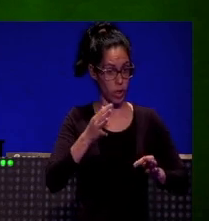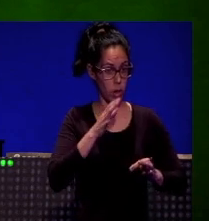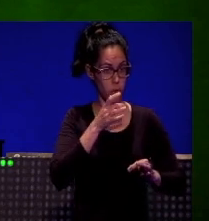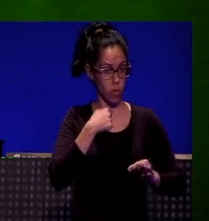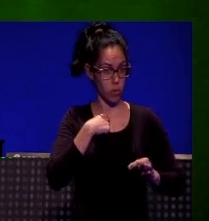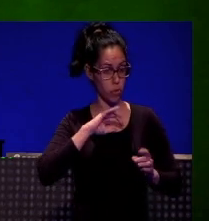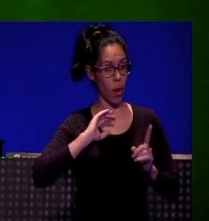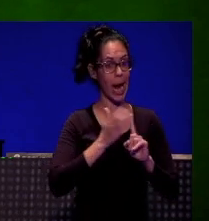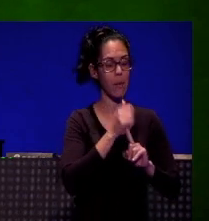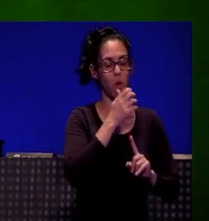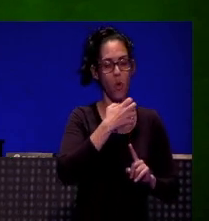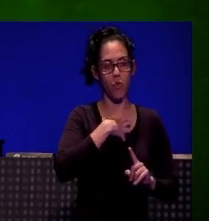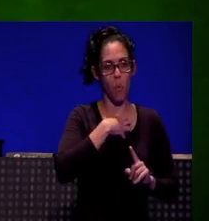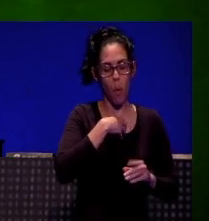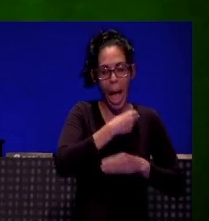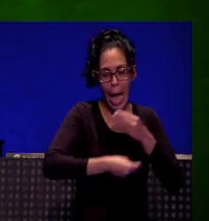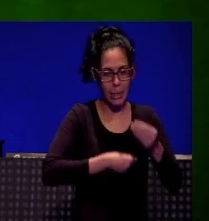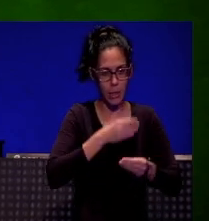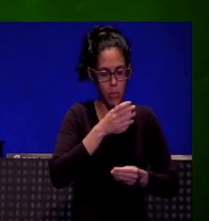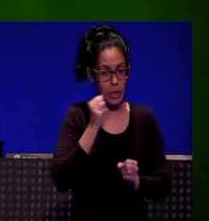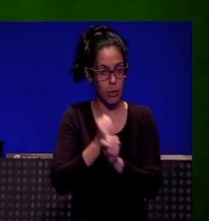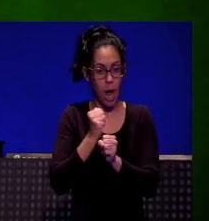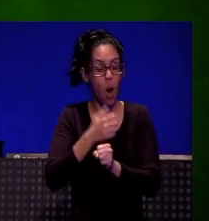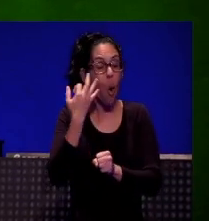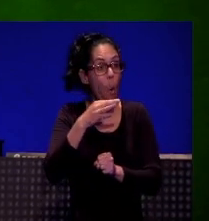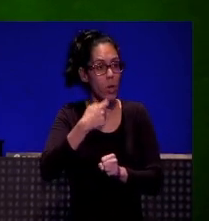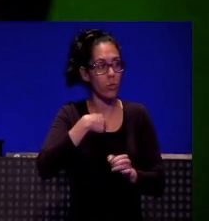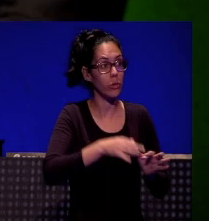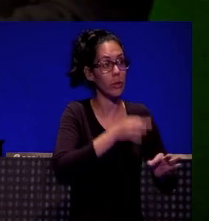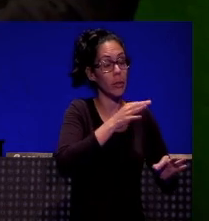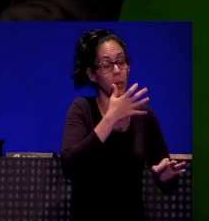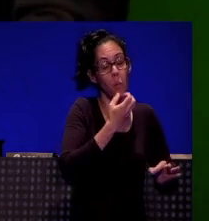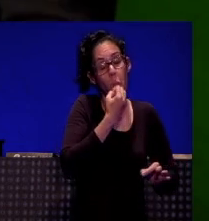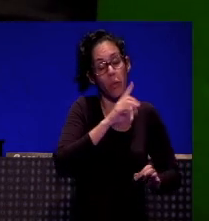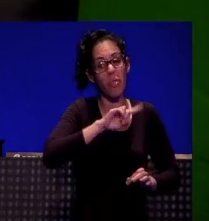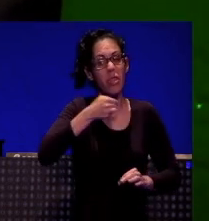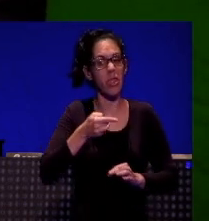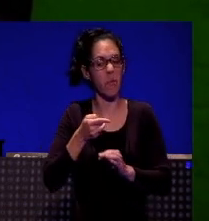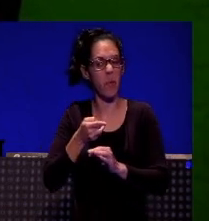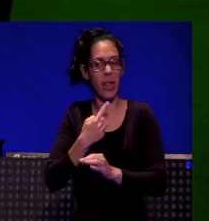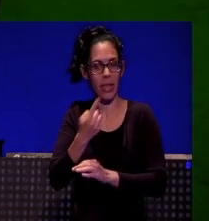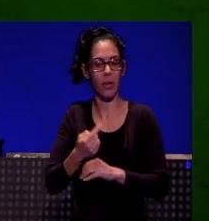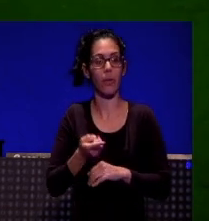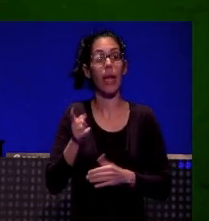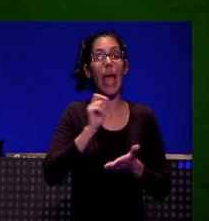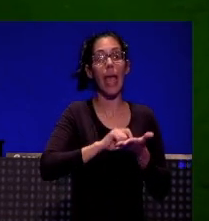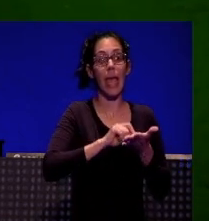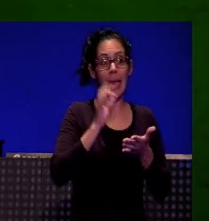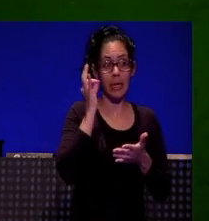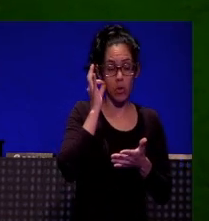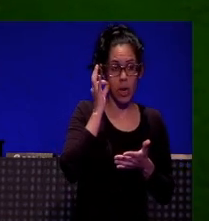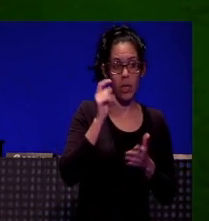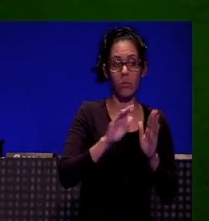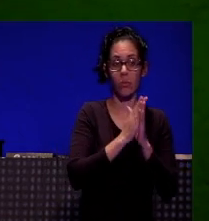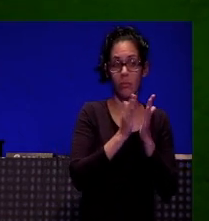que trabajar es la única vez que me ha tocado algo en mi vida pero bueno ya se lo tiene luego escritora ha escrito en